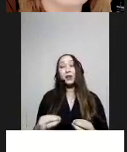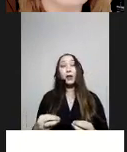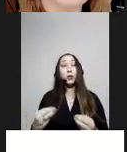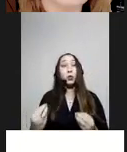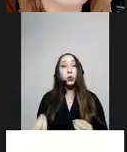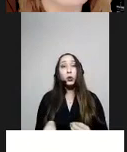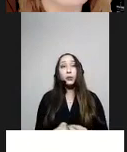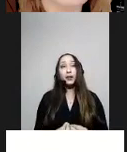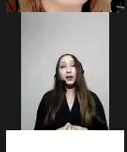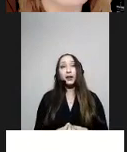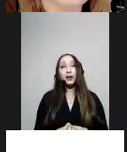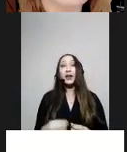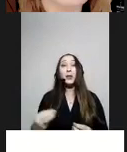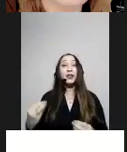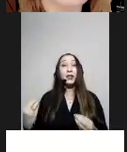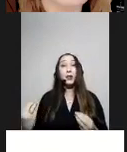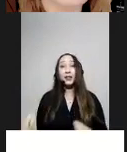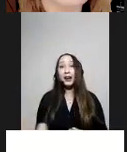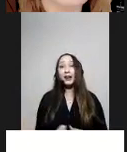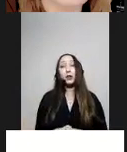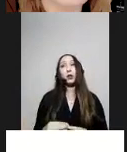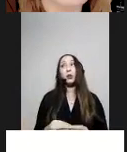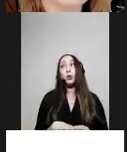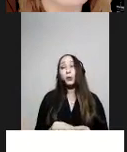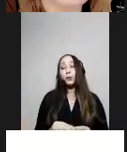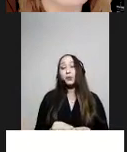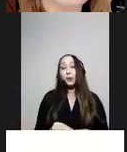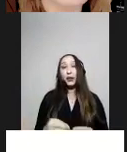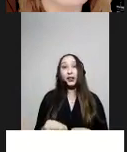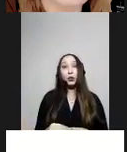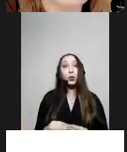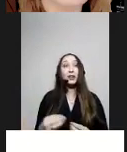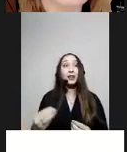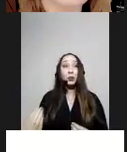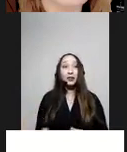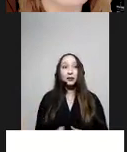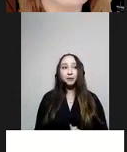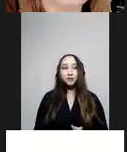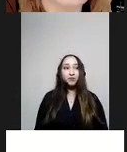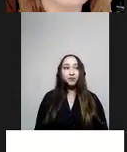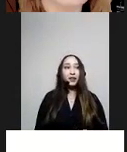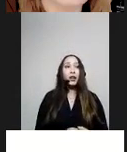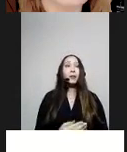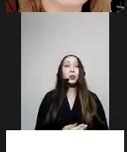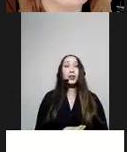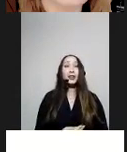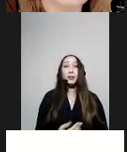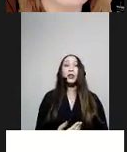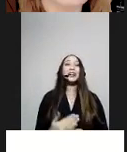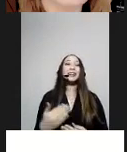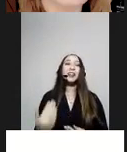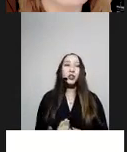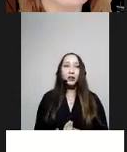el trabajo era muy duro, que trabajaba más de 20 horas diarias, lo dejó por escrito en su cuenta de Twitter. Matsuri